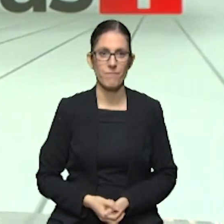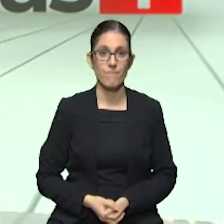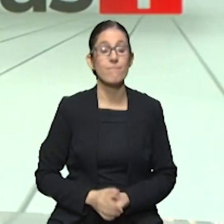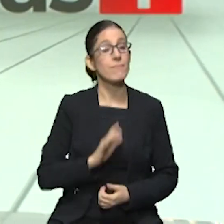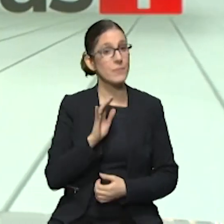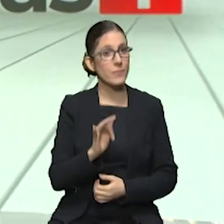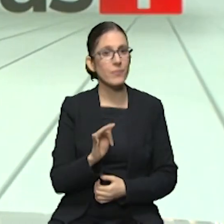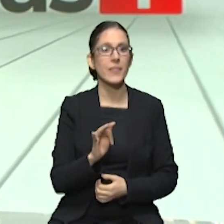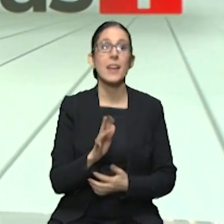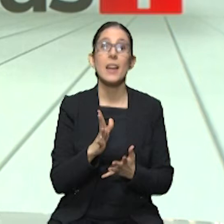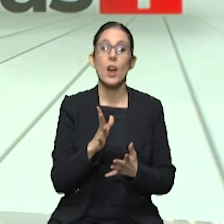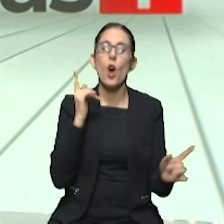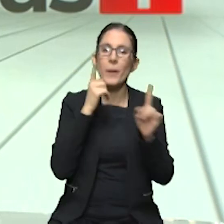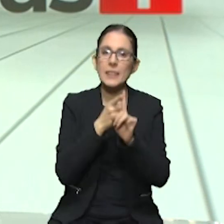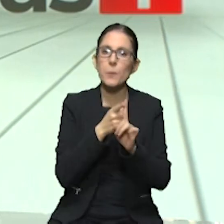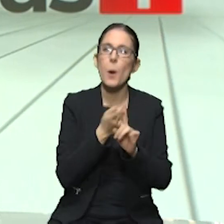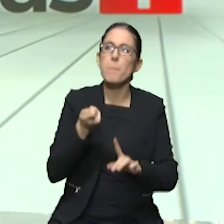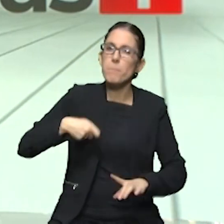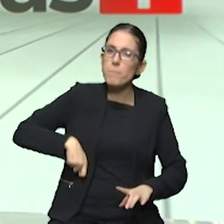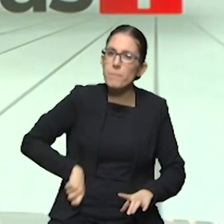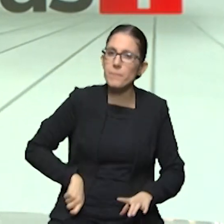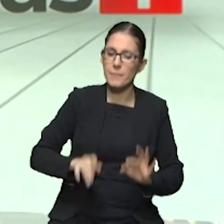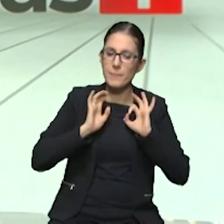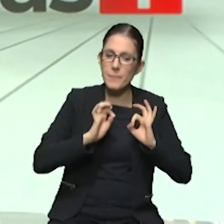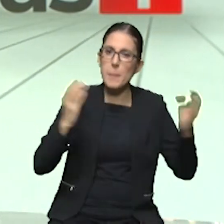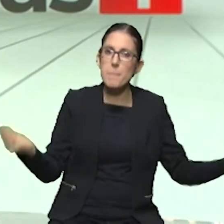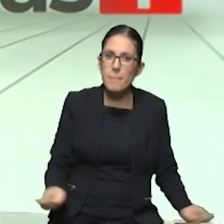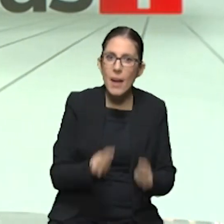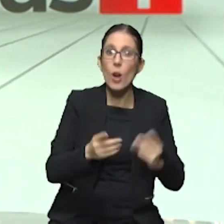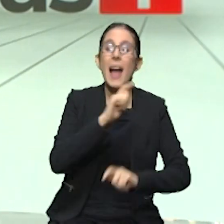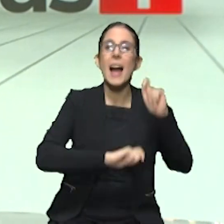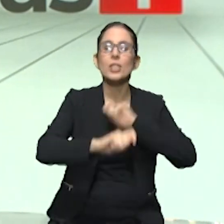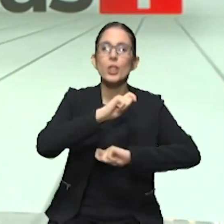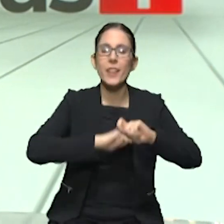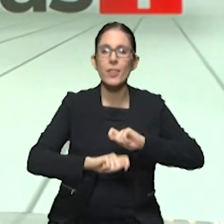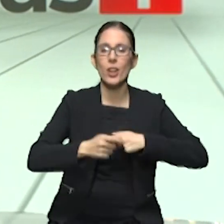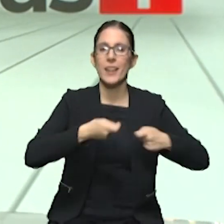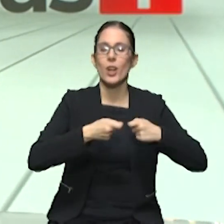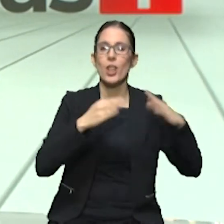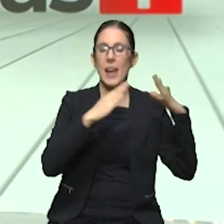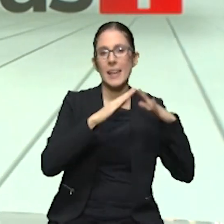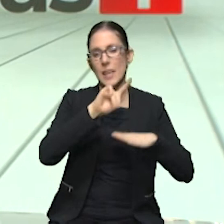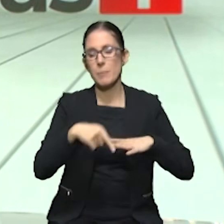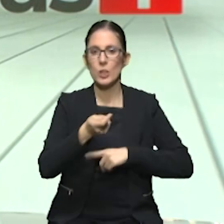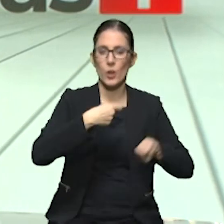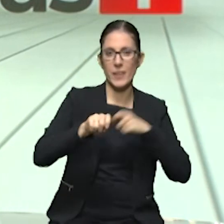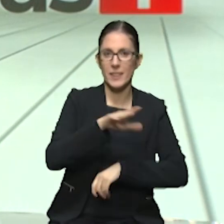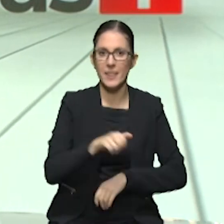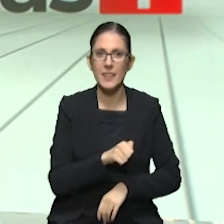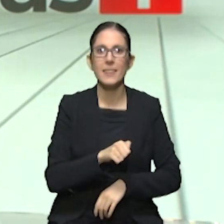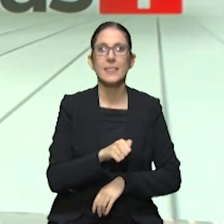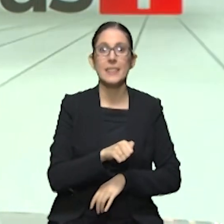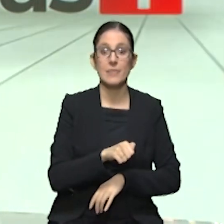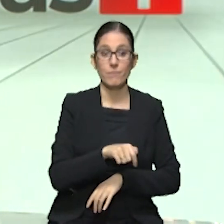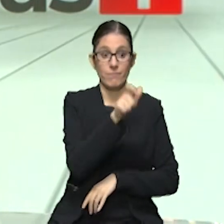objetivo de una mayor profesionalización y especialización del sector, la Asociación de Inmobiliarias de Navarra ha reunido a gran parte de sus